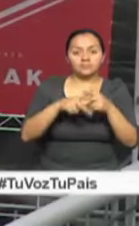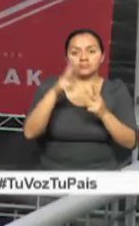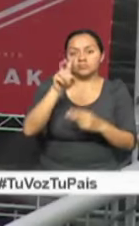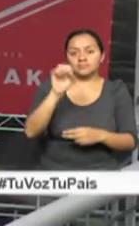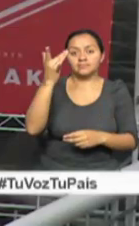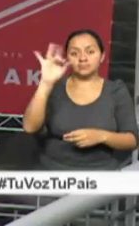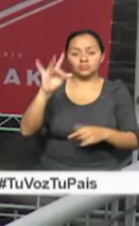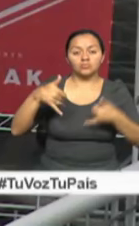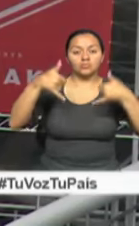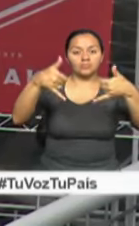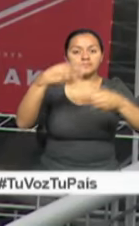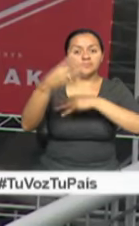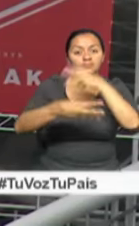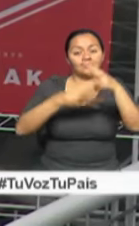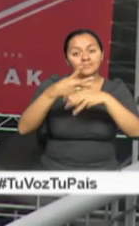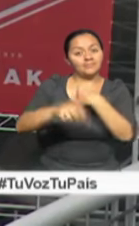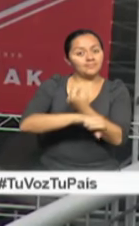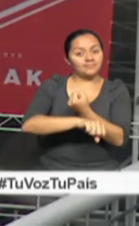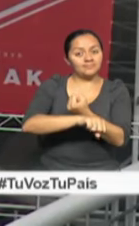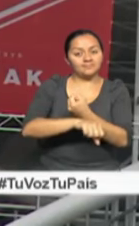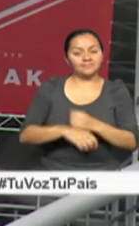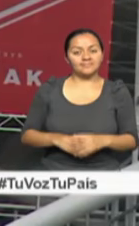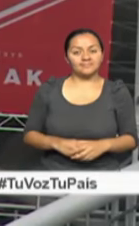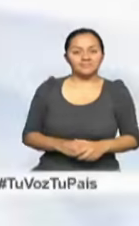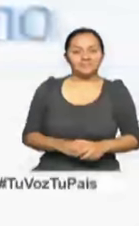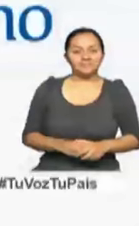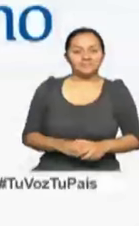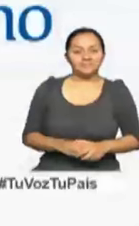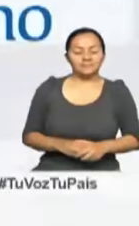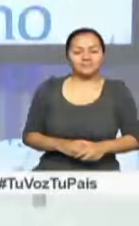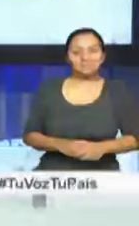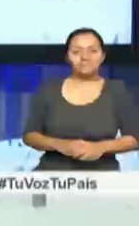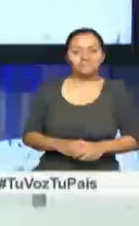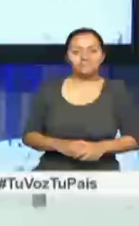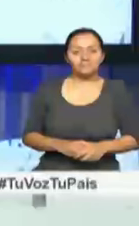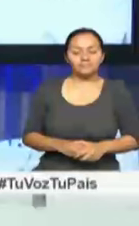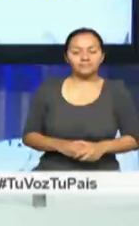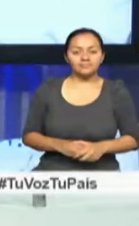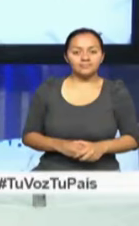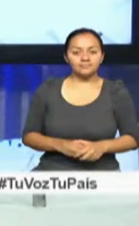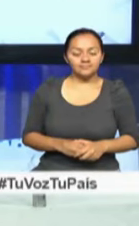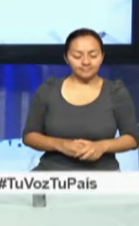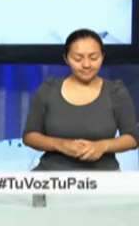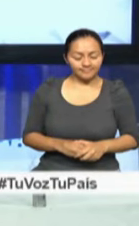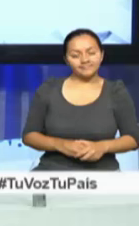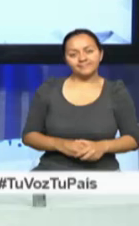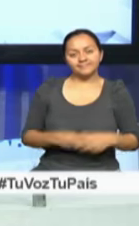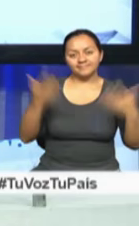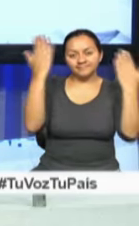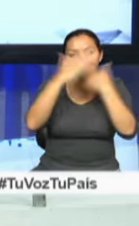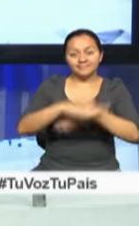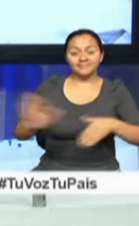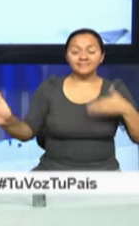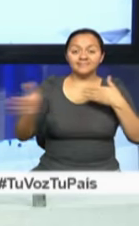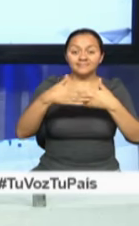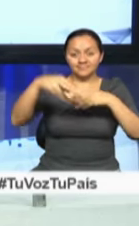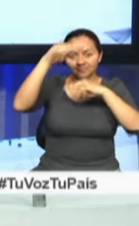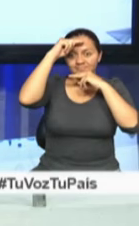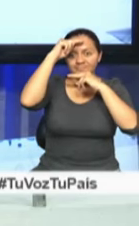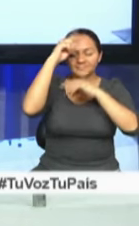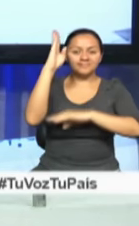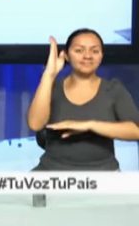2018. A Aquí finalizamos la emisión central